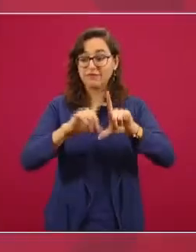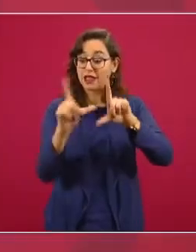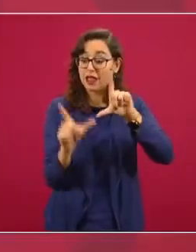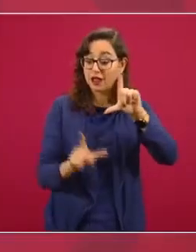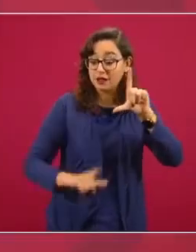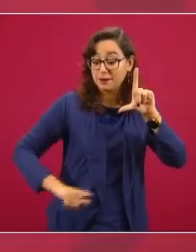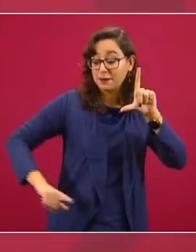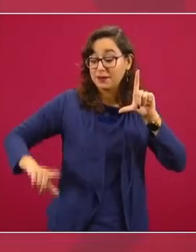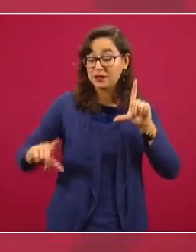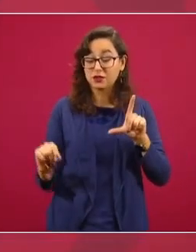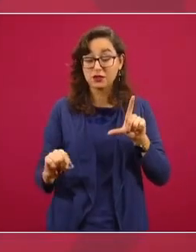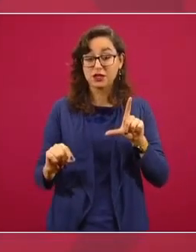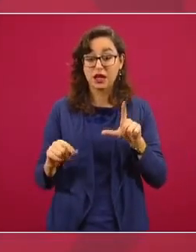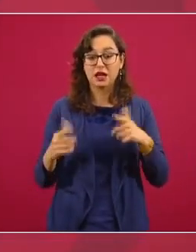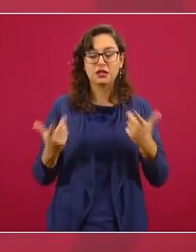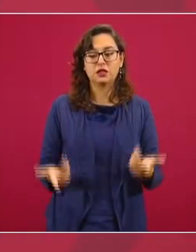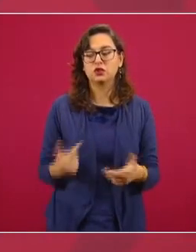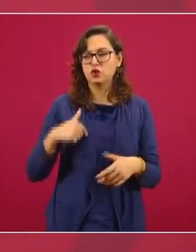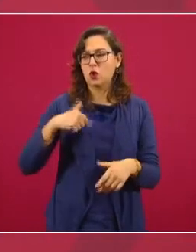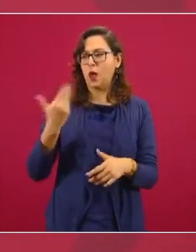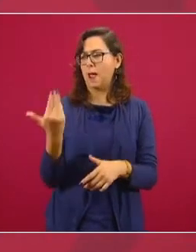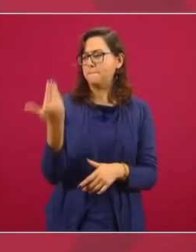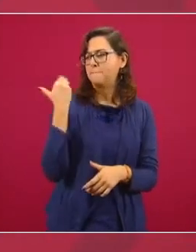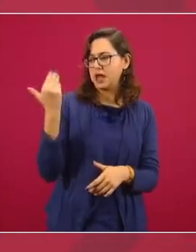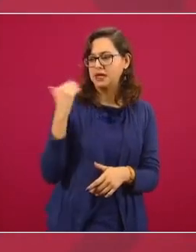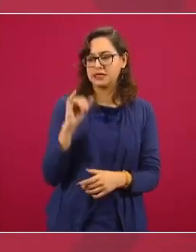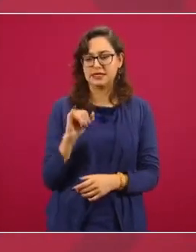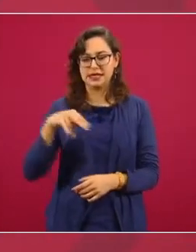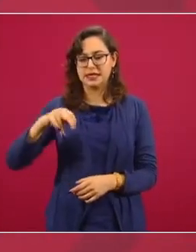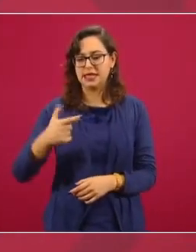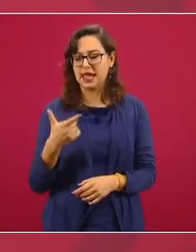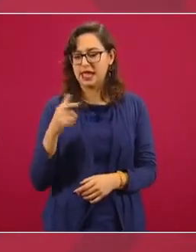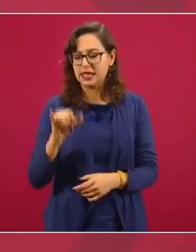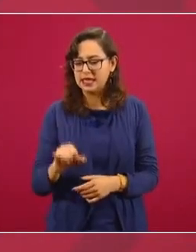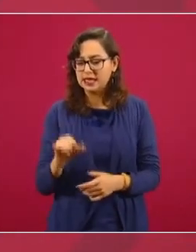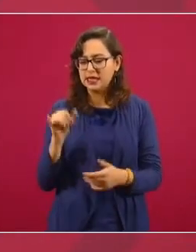encuesta del INEGI